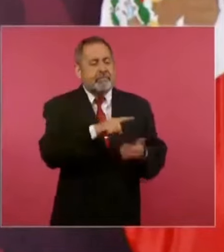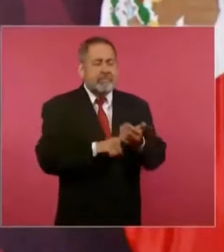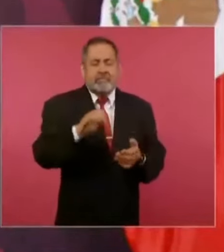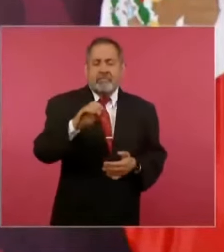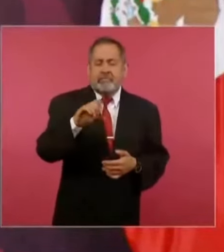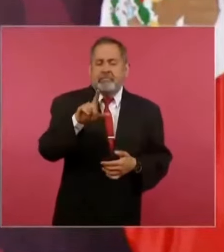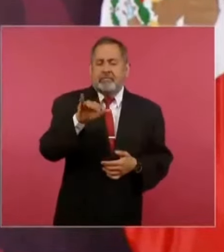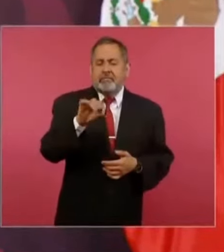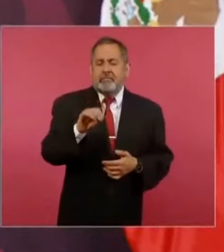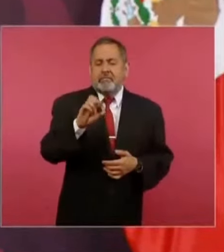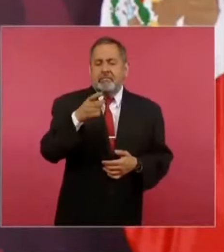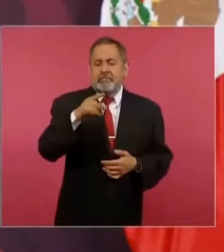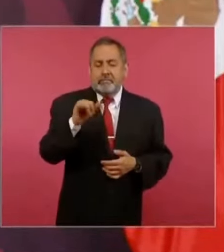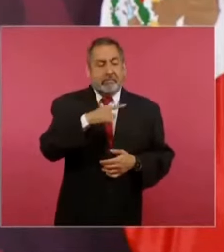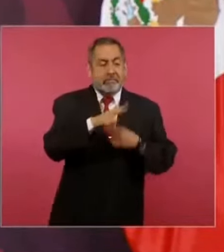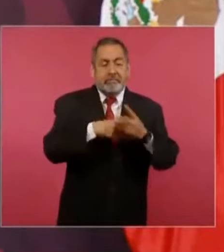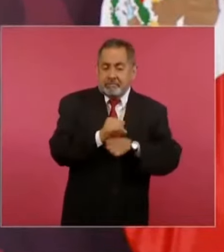González,